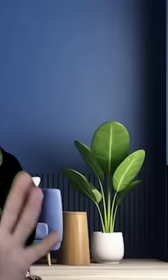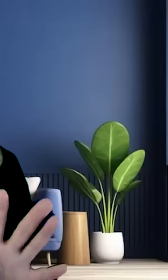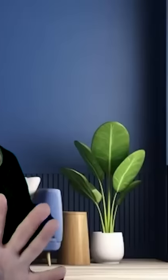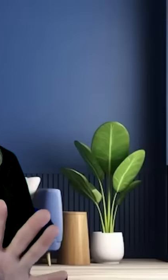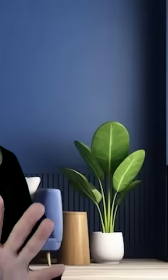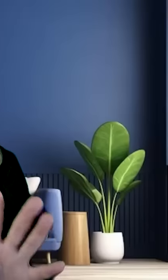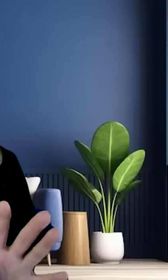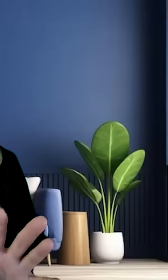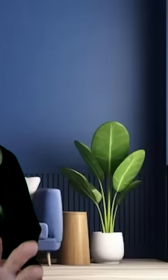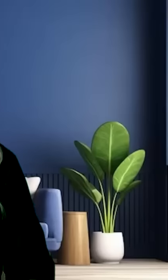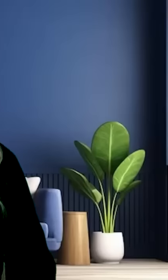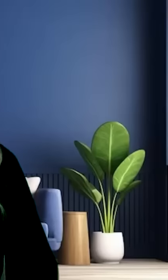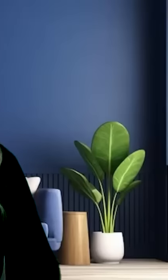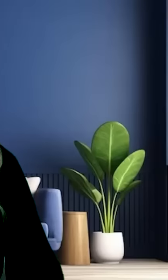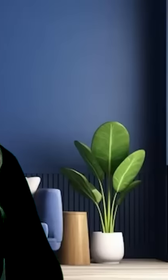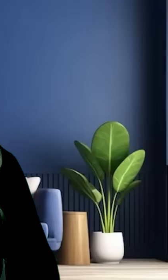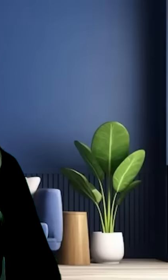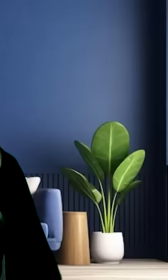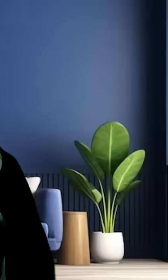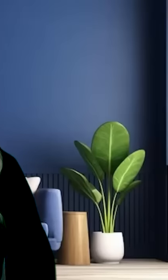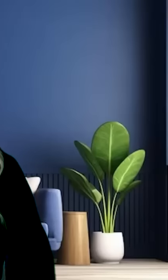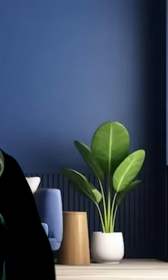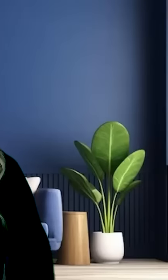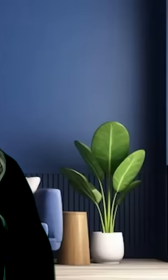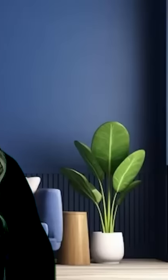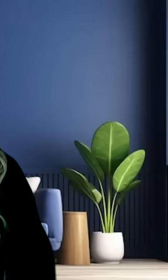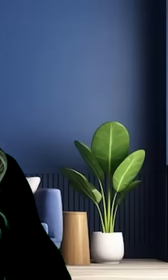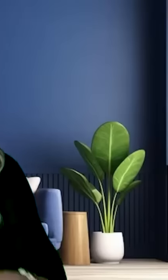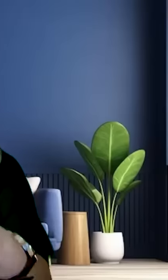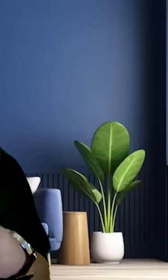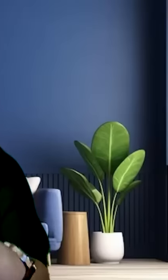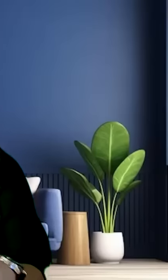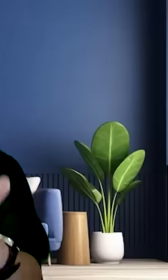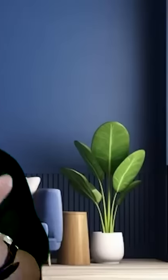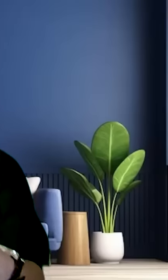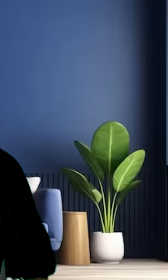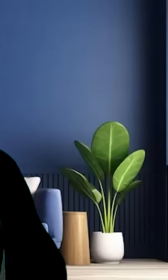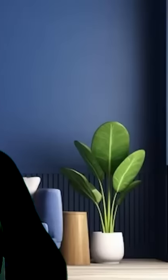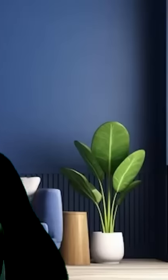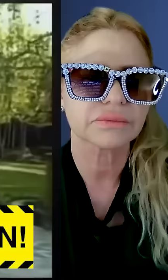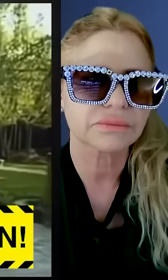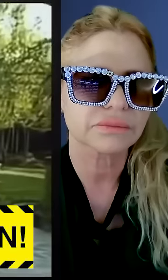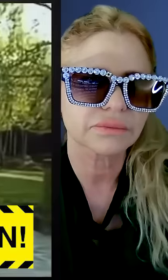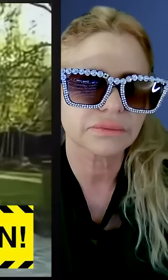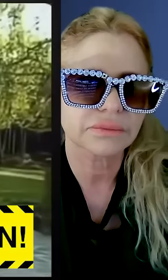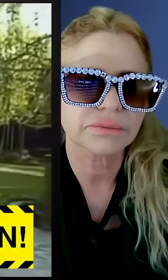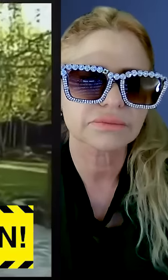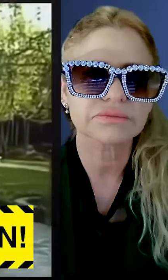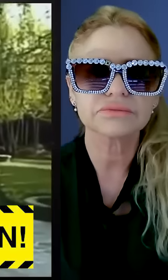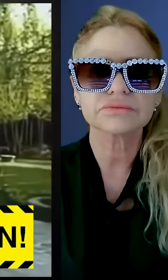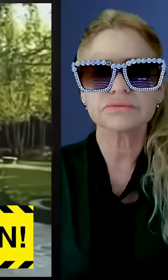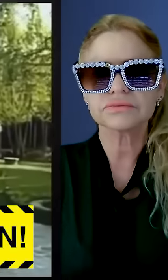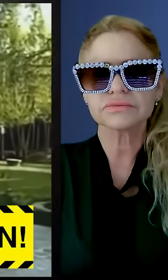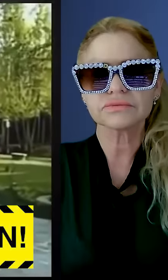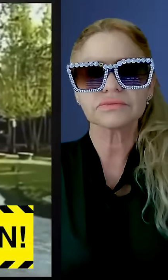Imágenes íntimas del cantante que lo dejan todo absolutamente claro, miren, por favor. And it took a lot of